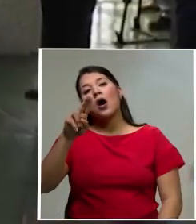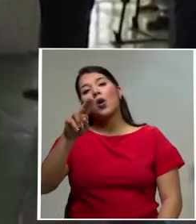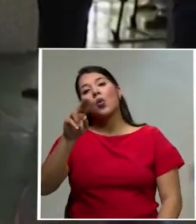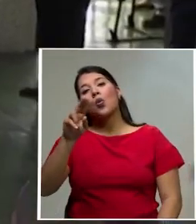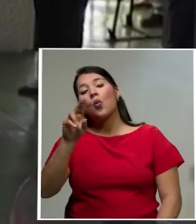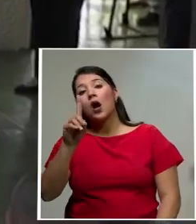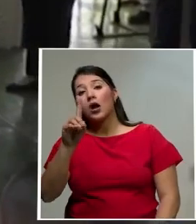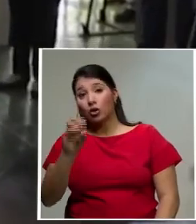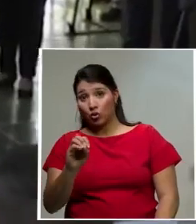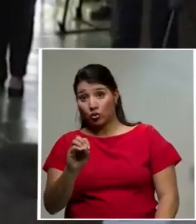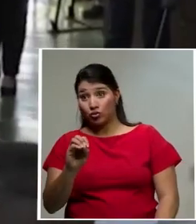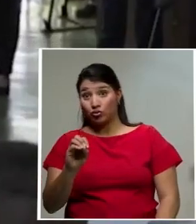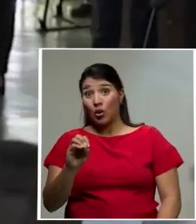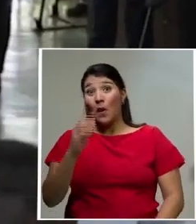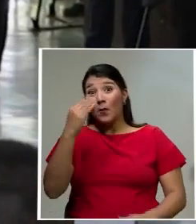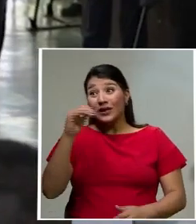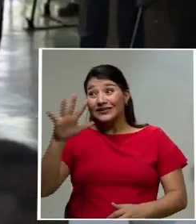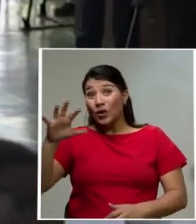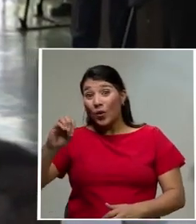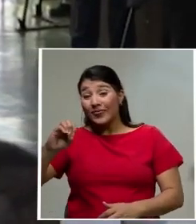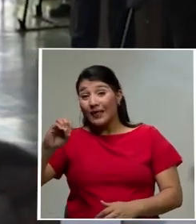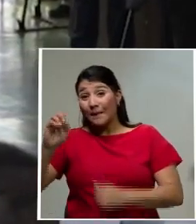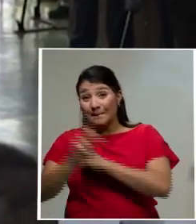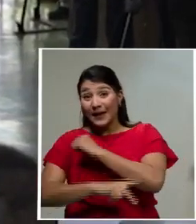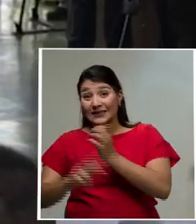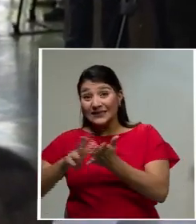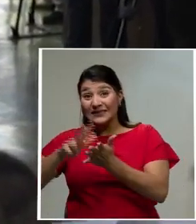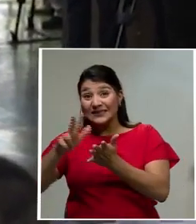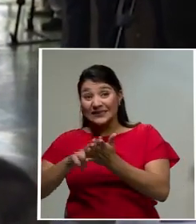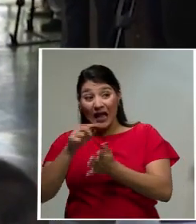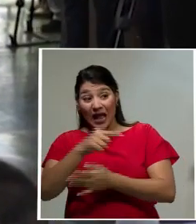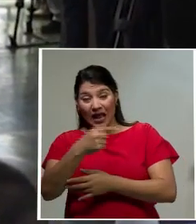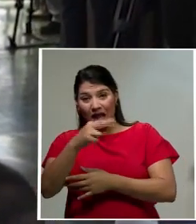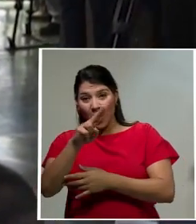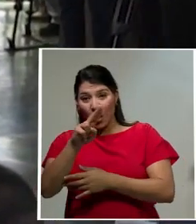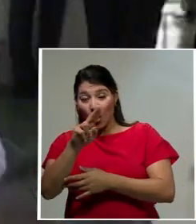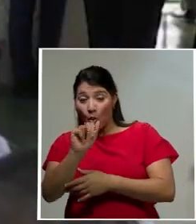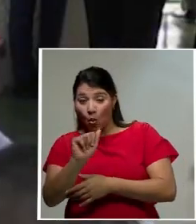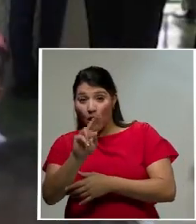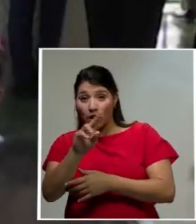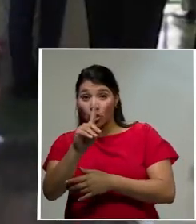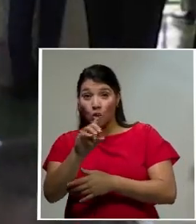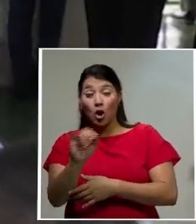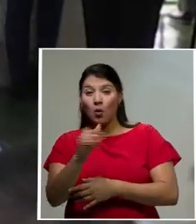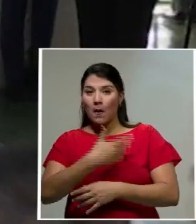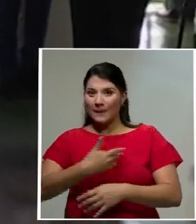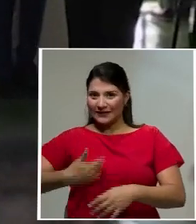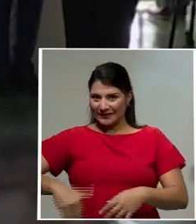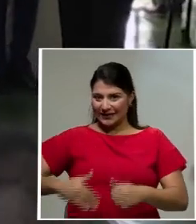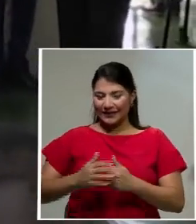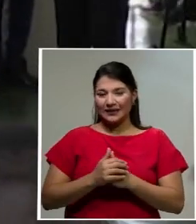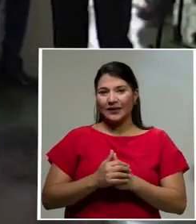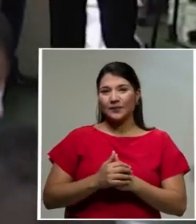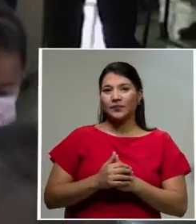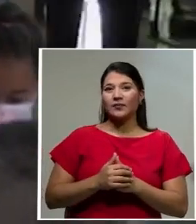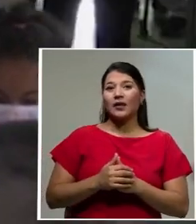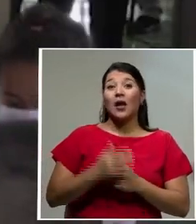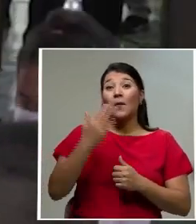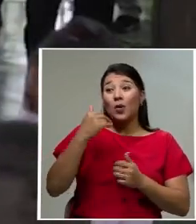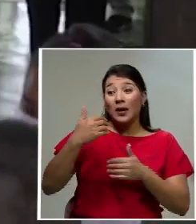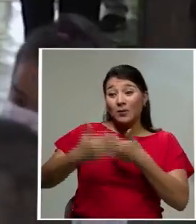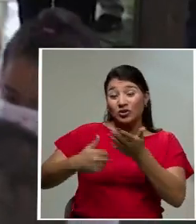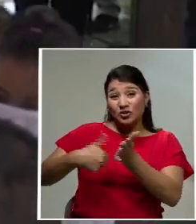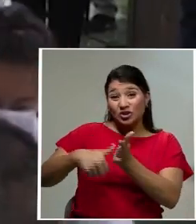países consideran el presidente encargado del país, tras desconocer la reelección del mandatario venezolano en 2018, que consideran